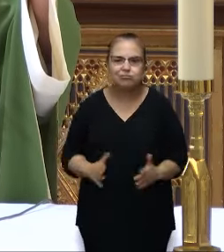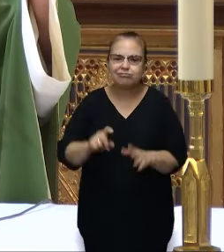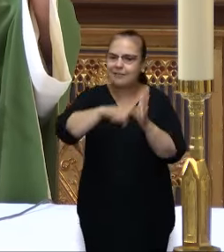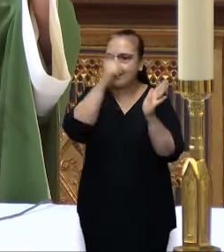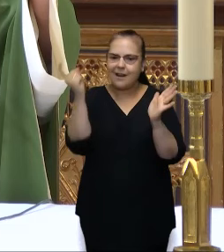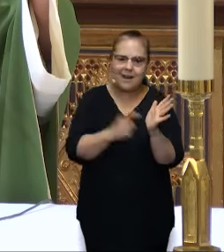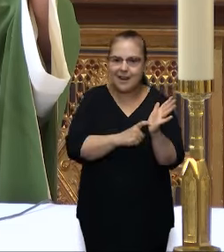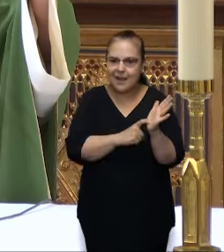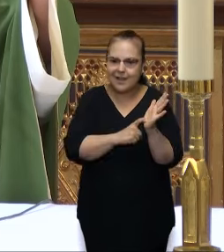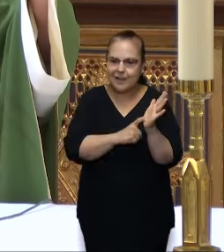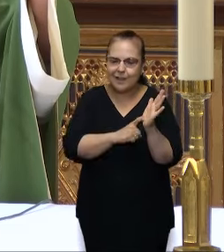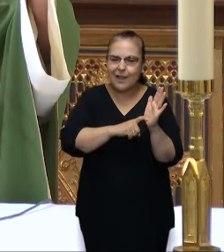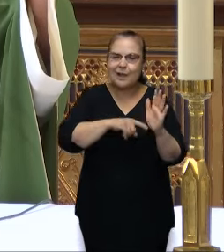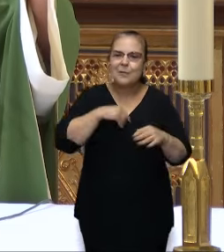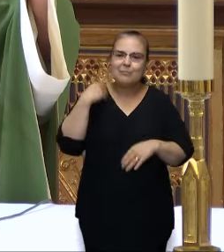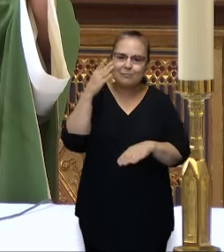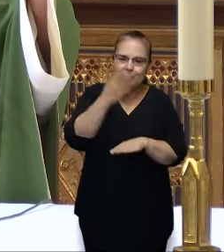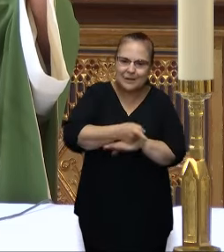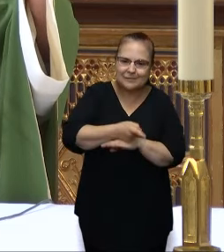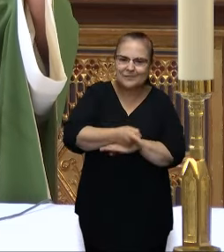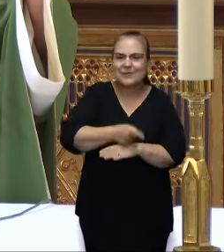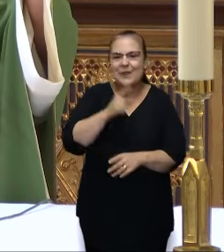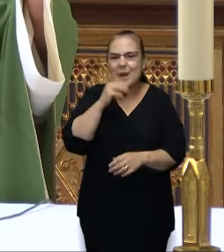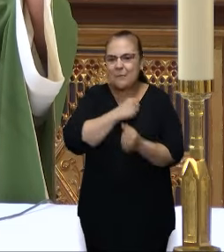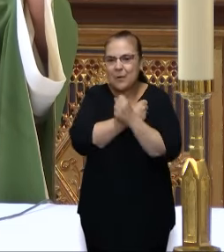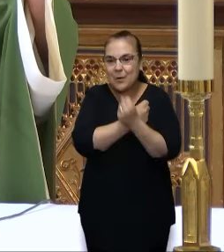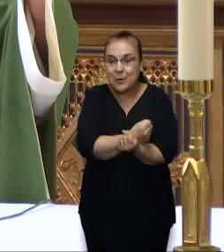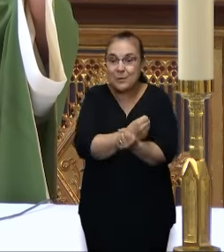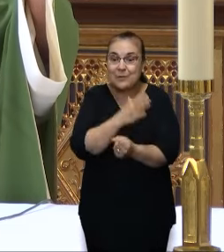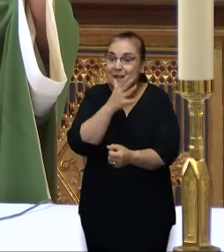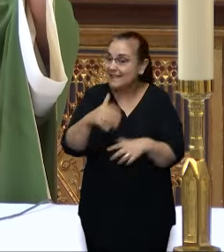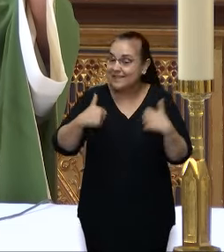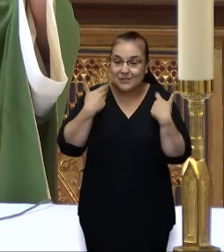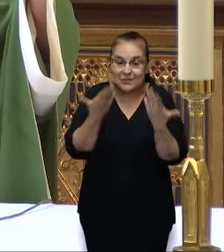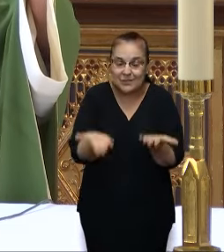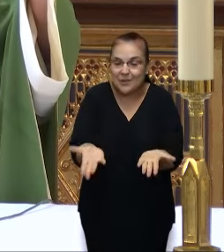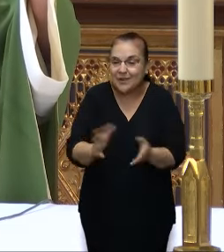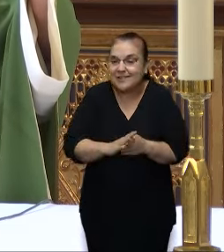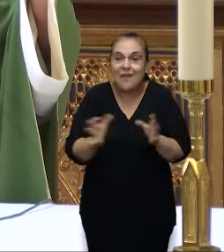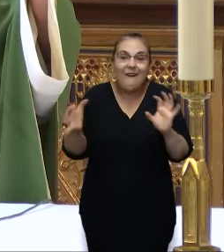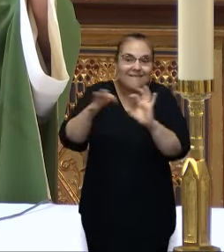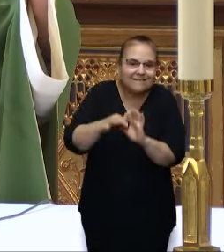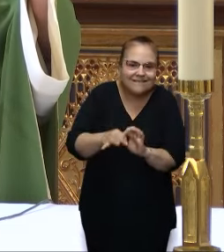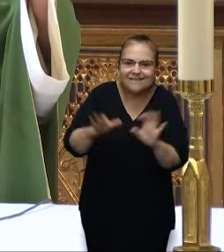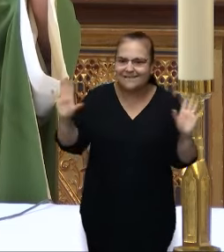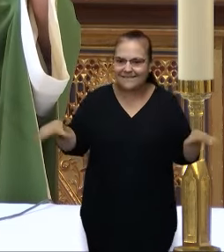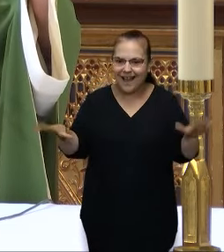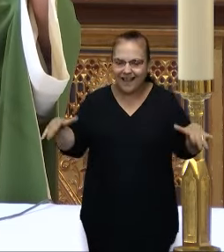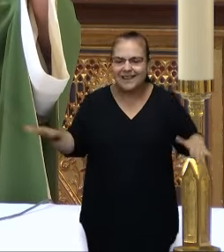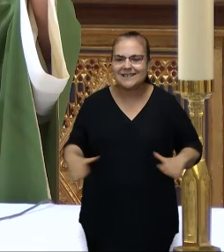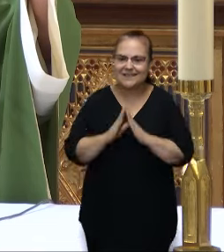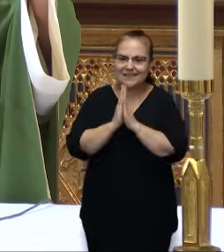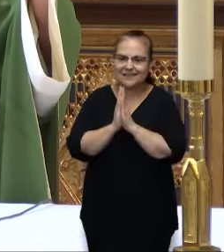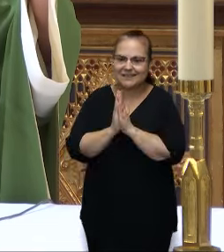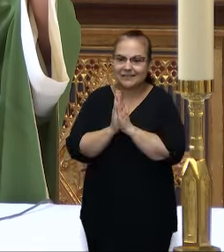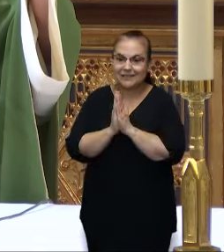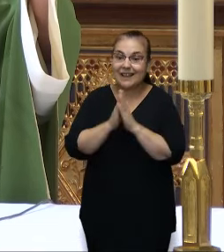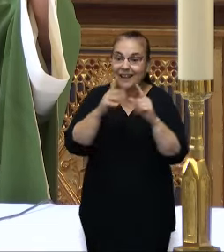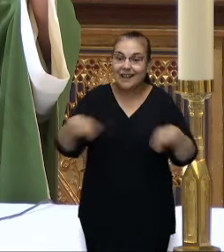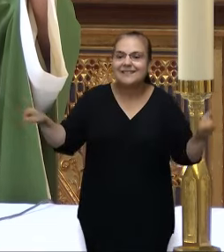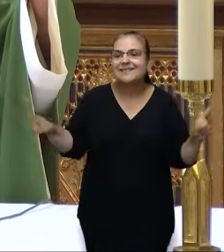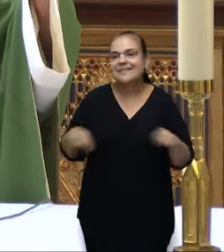ley el precepto del amor por estos dones de tu benevolencia y Unidos a Los Ángeles y a los santos